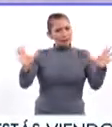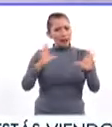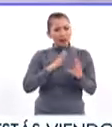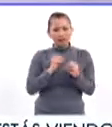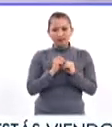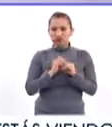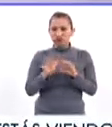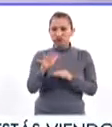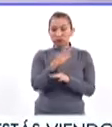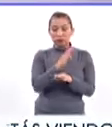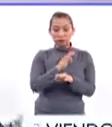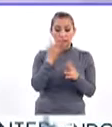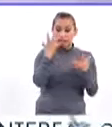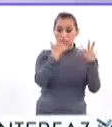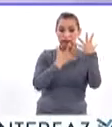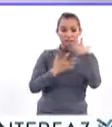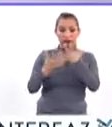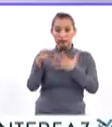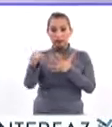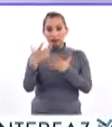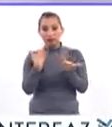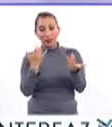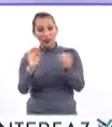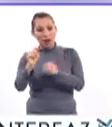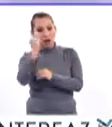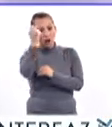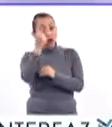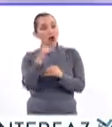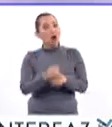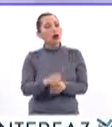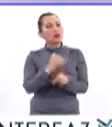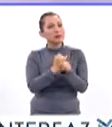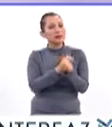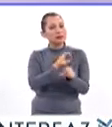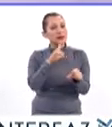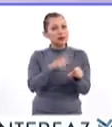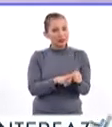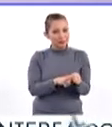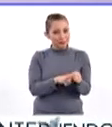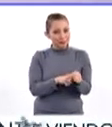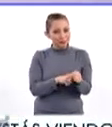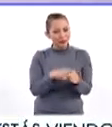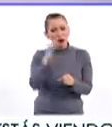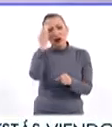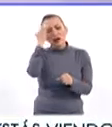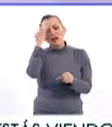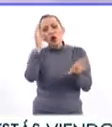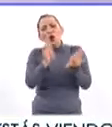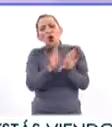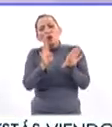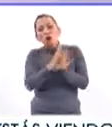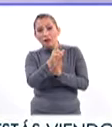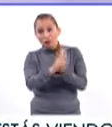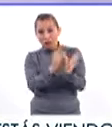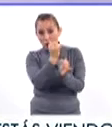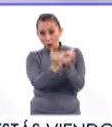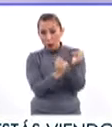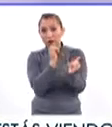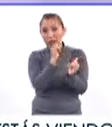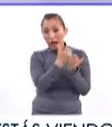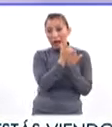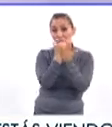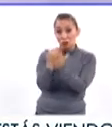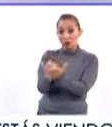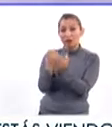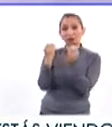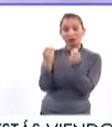veces incluso nos puede perder en ella, en esta ola de la tecnología. Hoy en nuestro reportaje del día conoceremos cómo los videojuegos también pueden